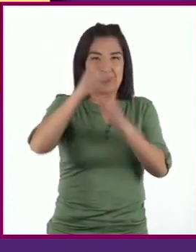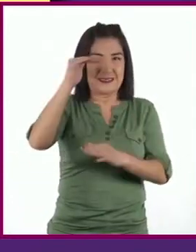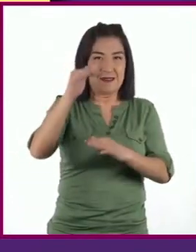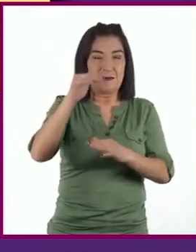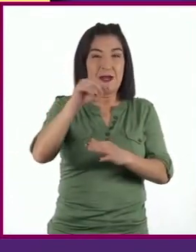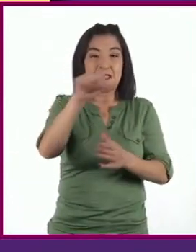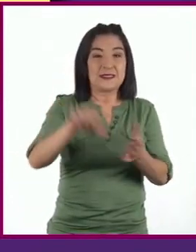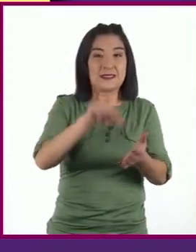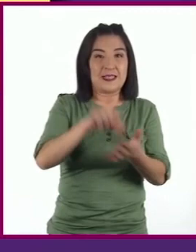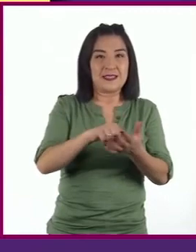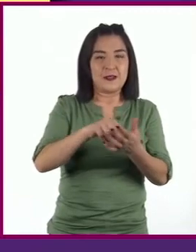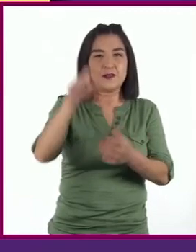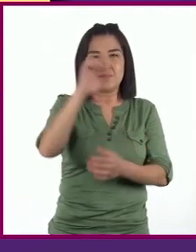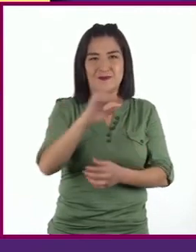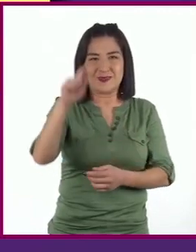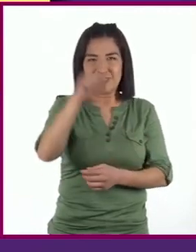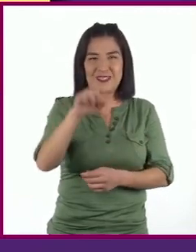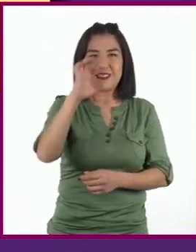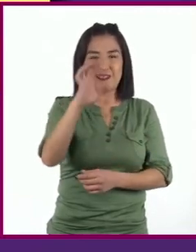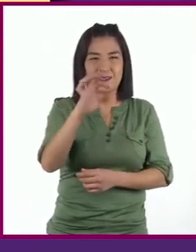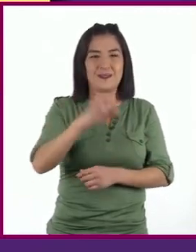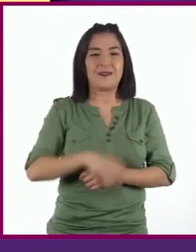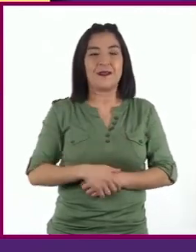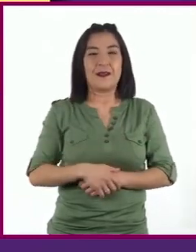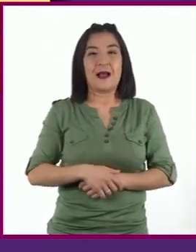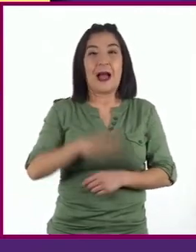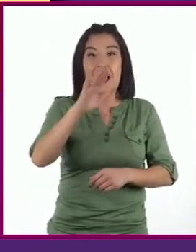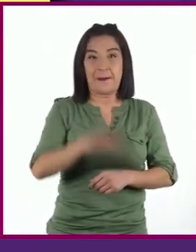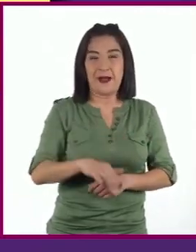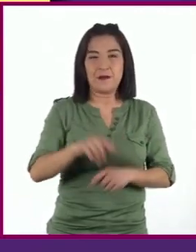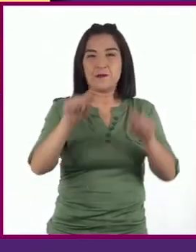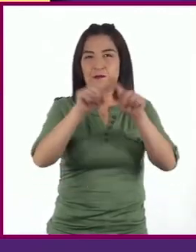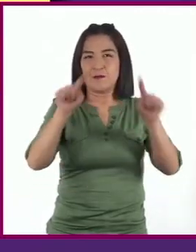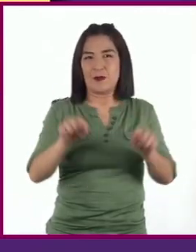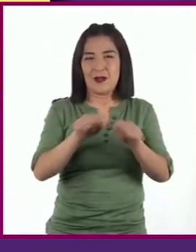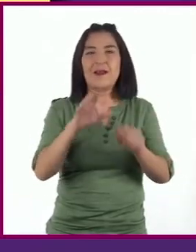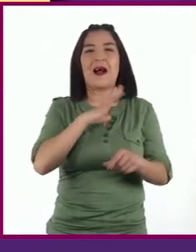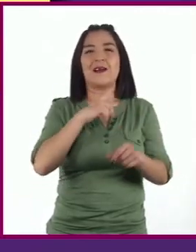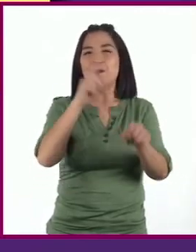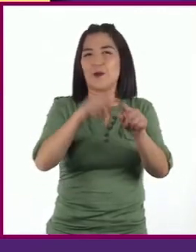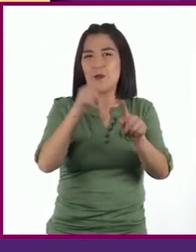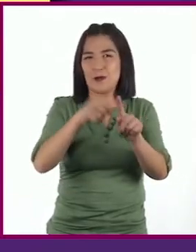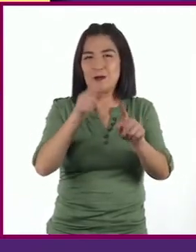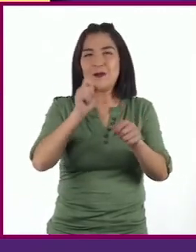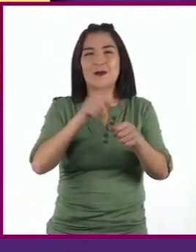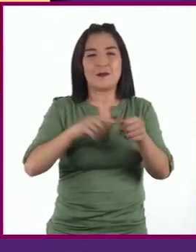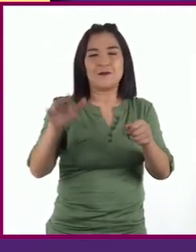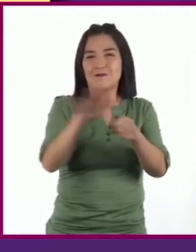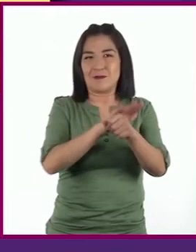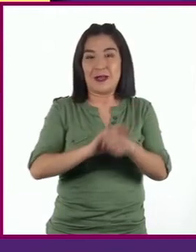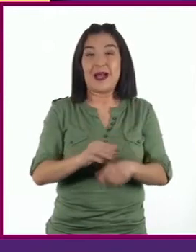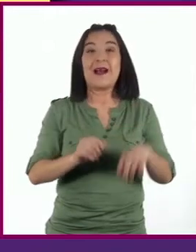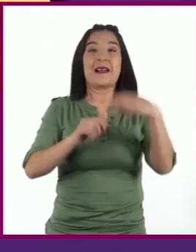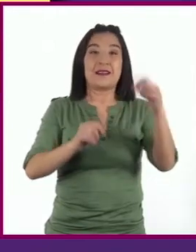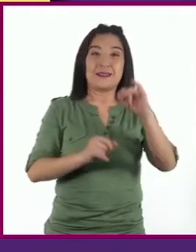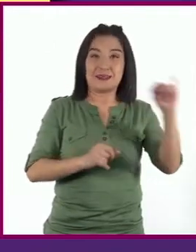círculo, en la parte inferior un cuadrado sombreado y a la izquierda un cuadrado.